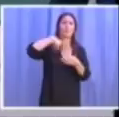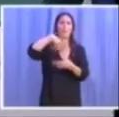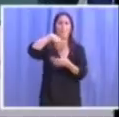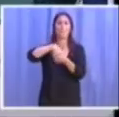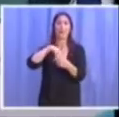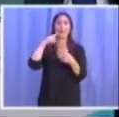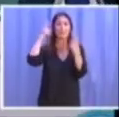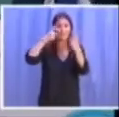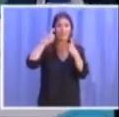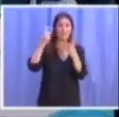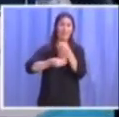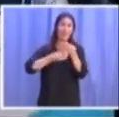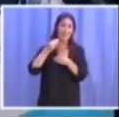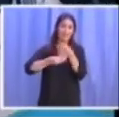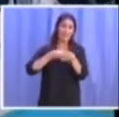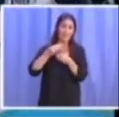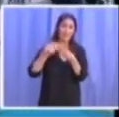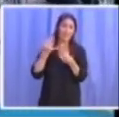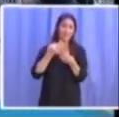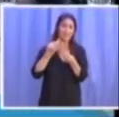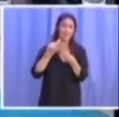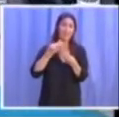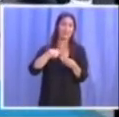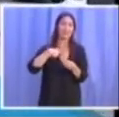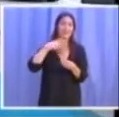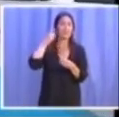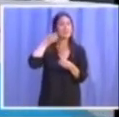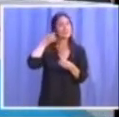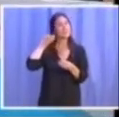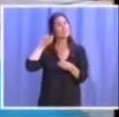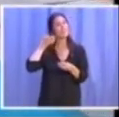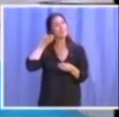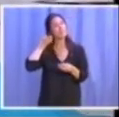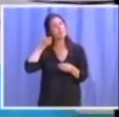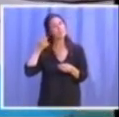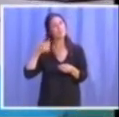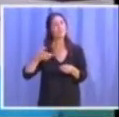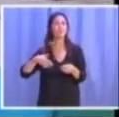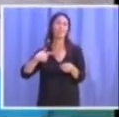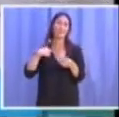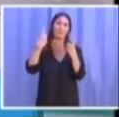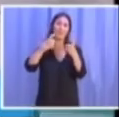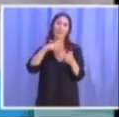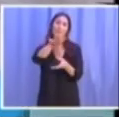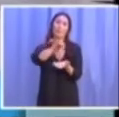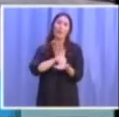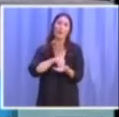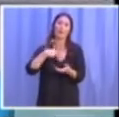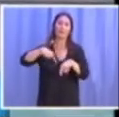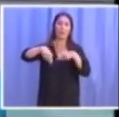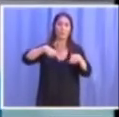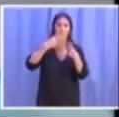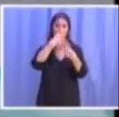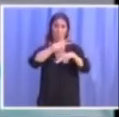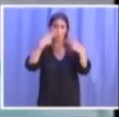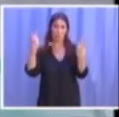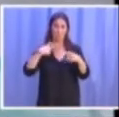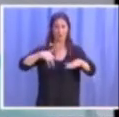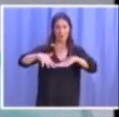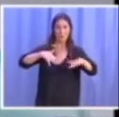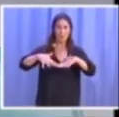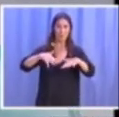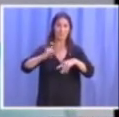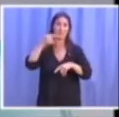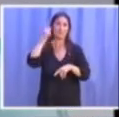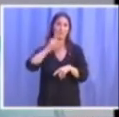Para lo que hay que hacer parking disuasorios, que hagan que las personas dejen el coche en esos parking y a partir de ahí puedan coger transporte público para moverse,